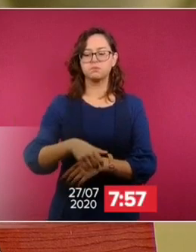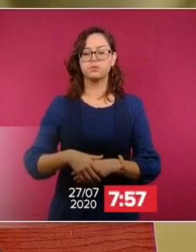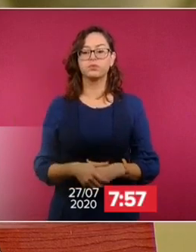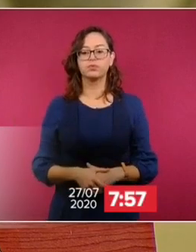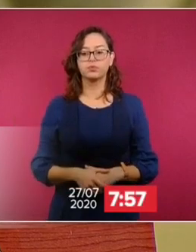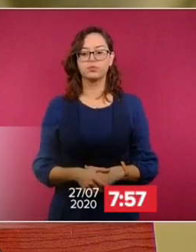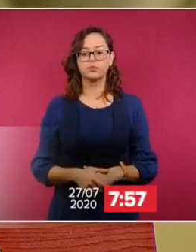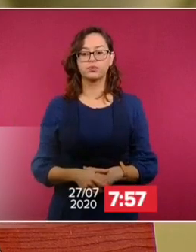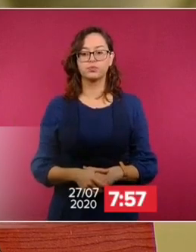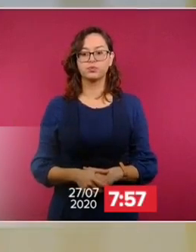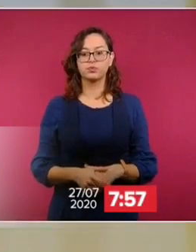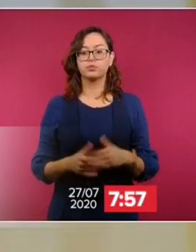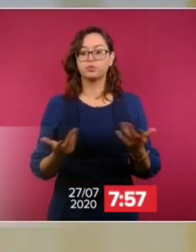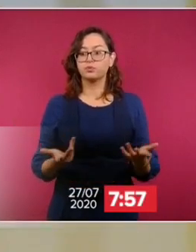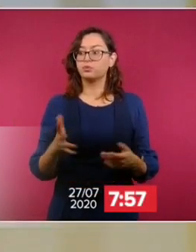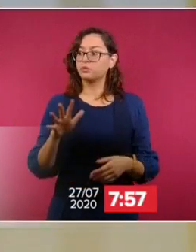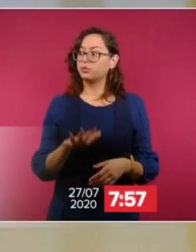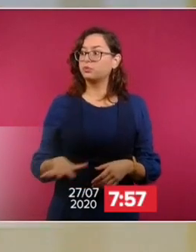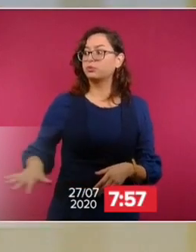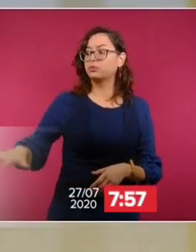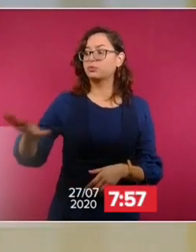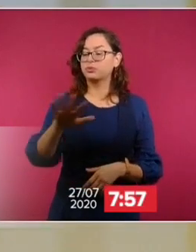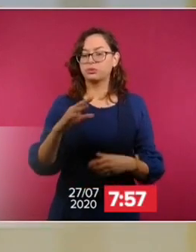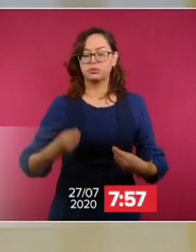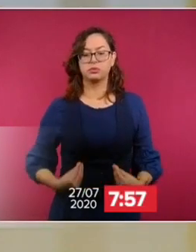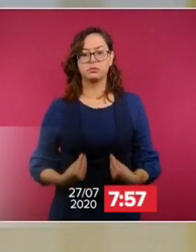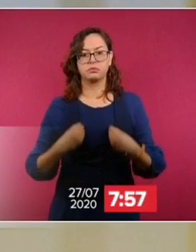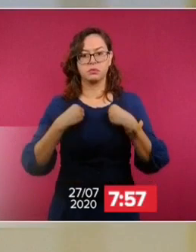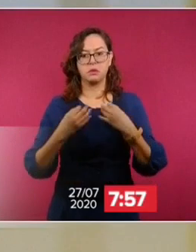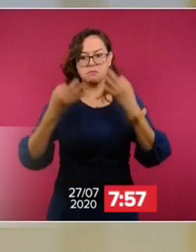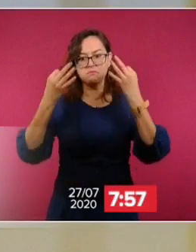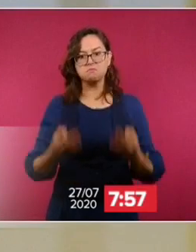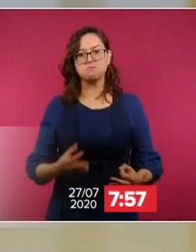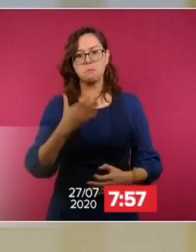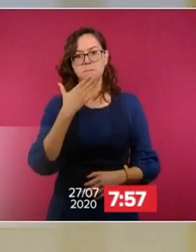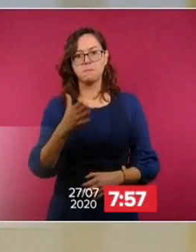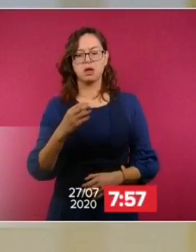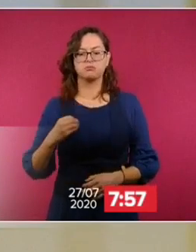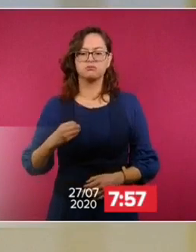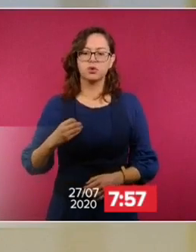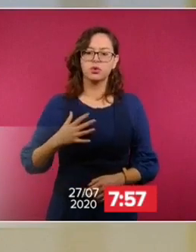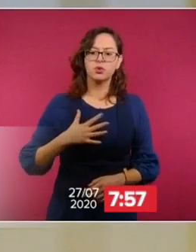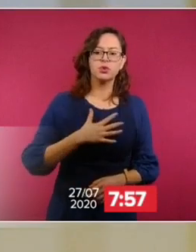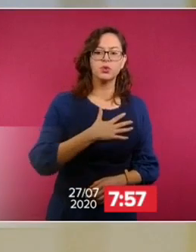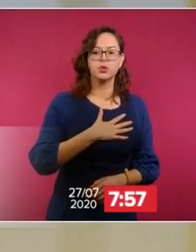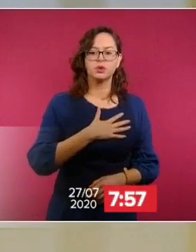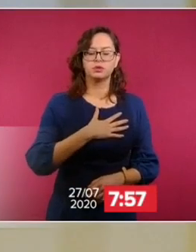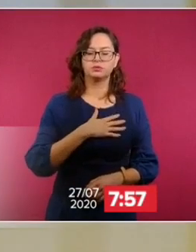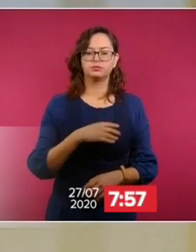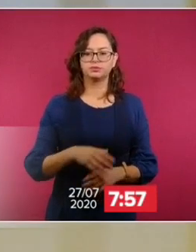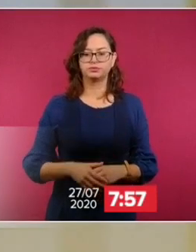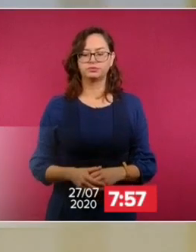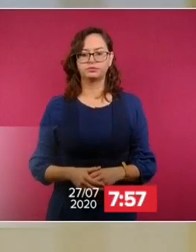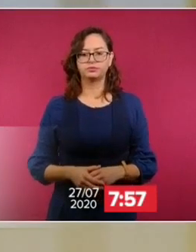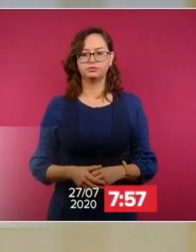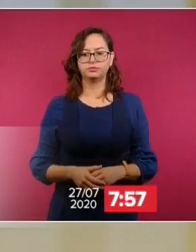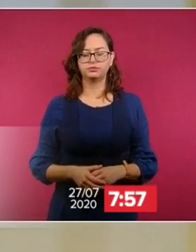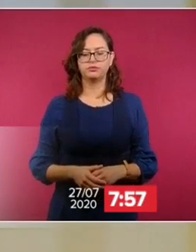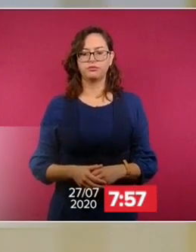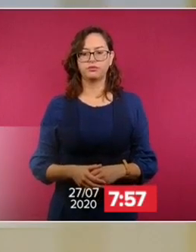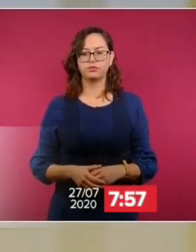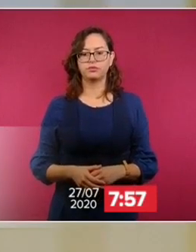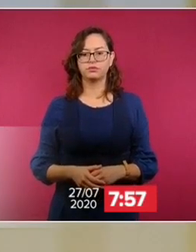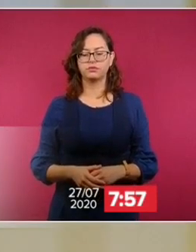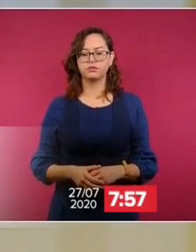para garantizar el bienestar de nuestro pueblo. Ya no es un gobierno